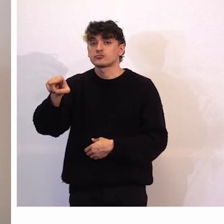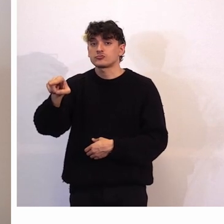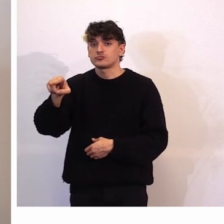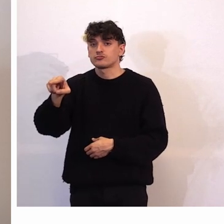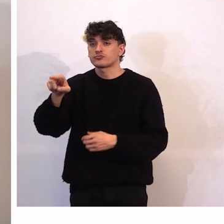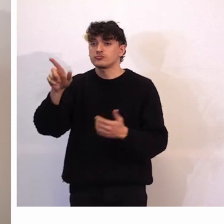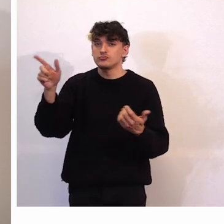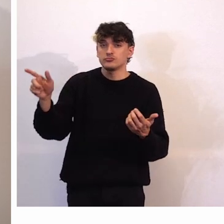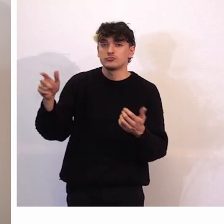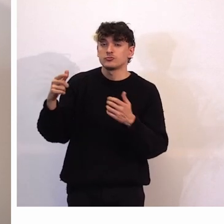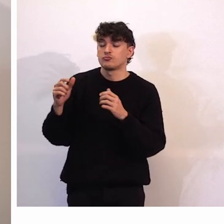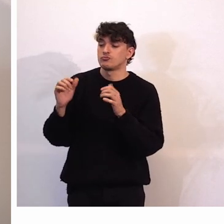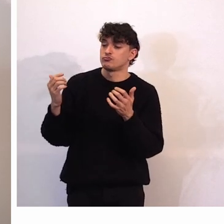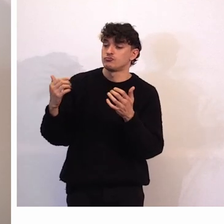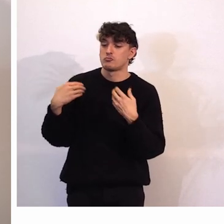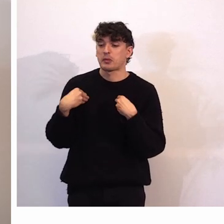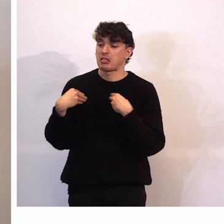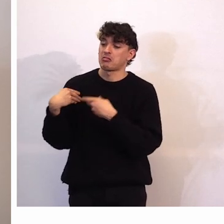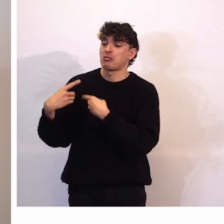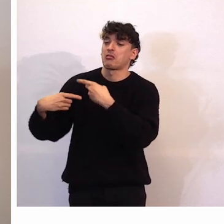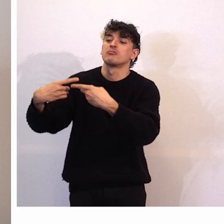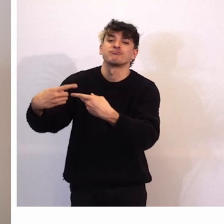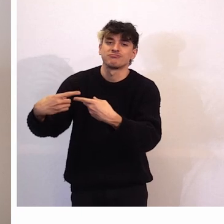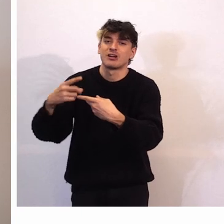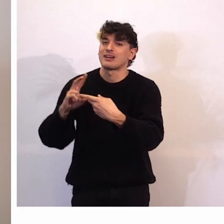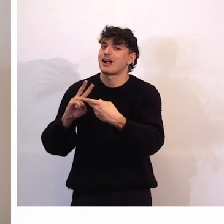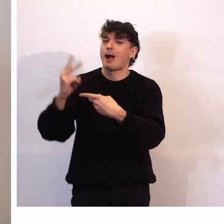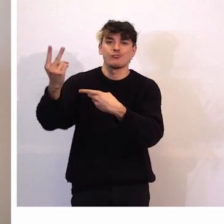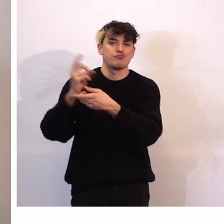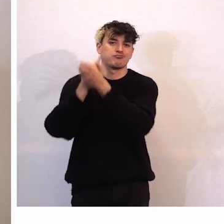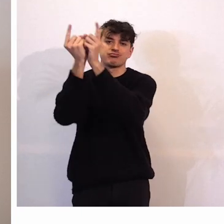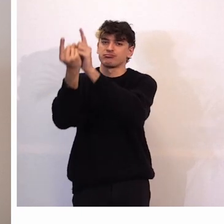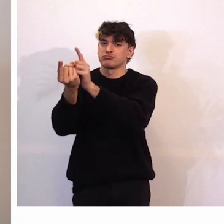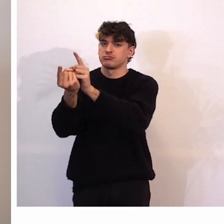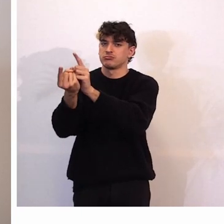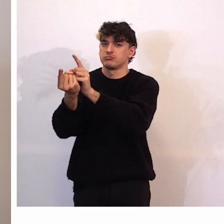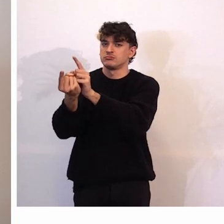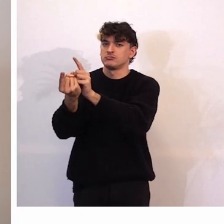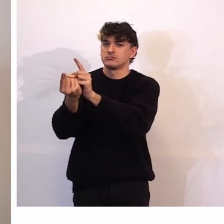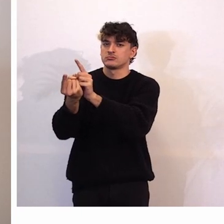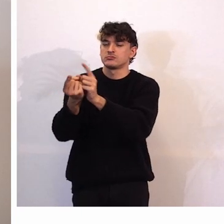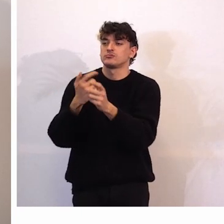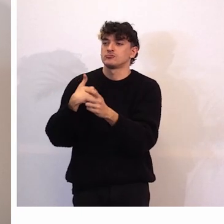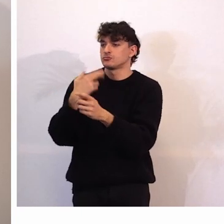el formato diario que ellos tienen cuando tú vas